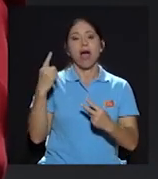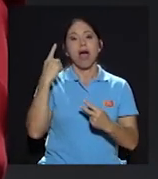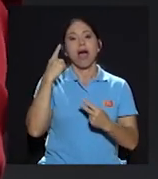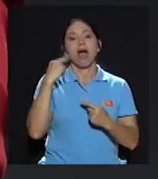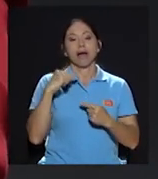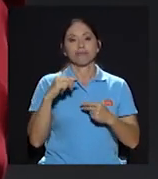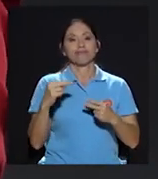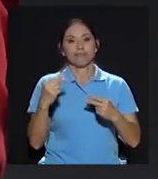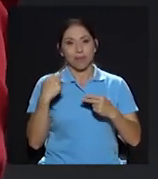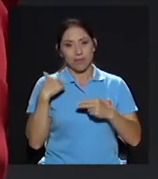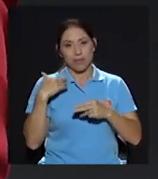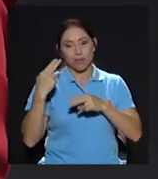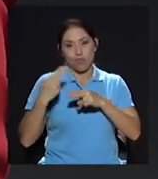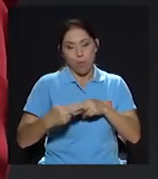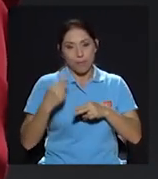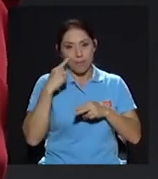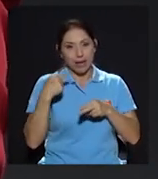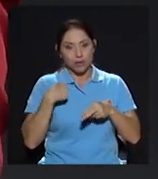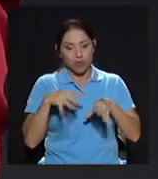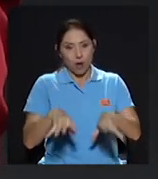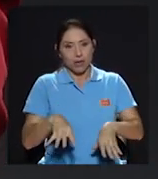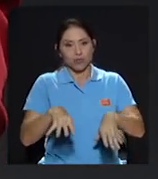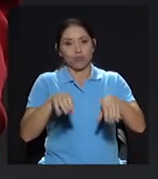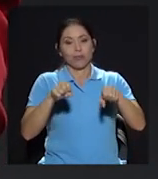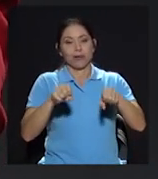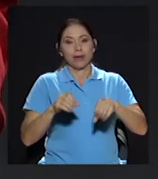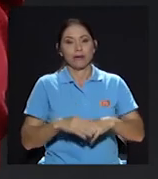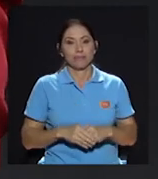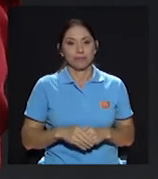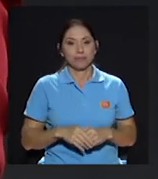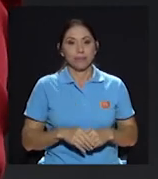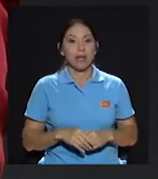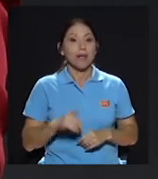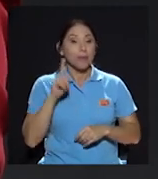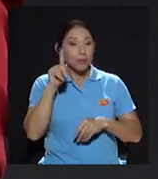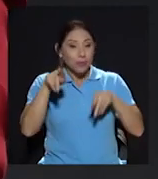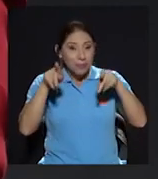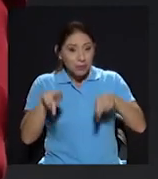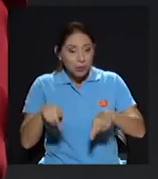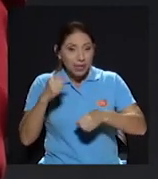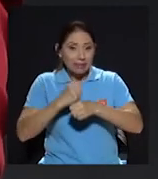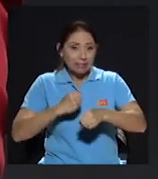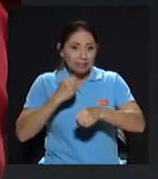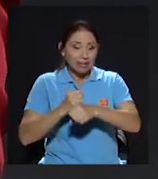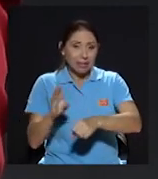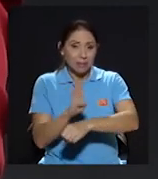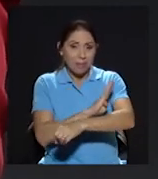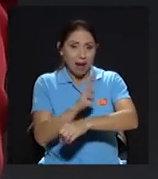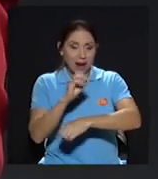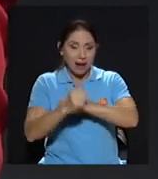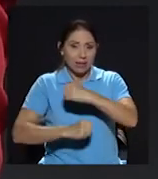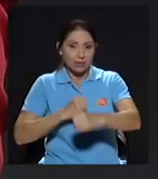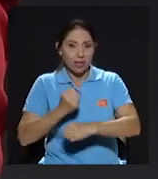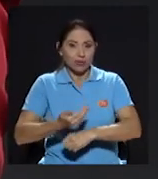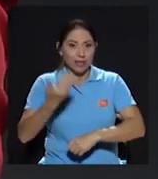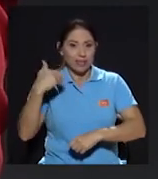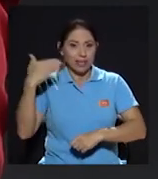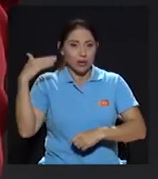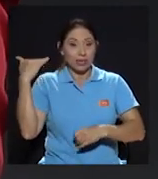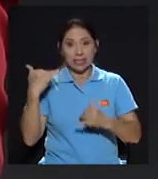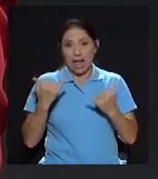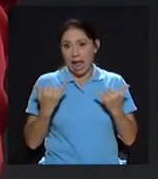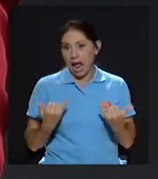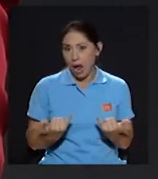y es que efectivamente para alguien que estuvo en banca en los años anteriores hoy se encuentra un sistema